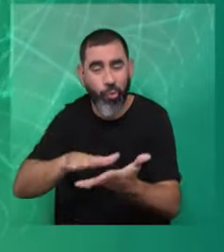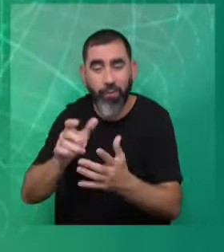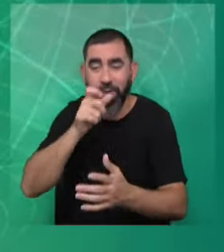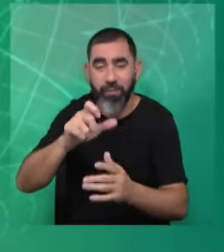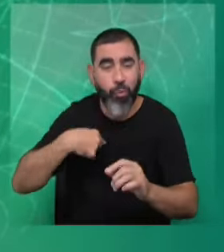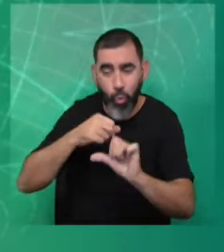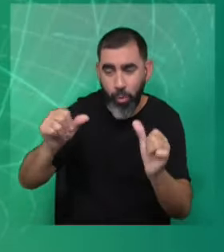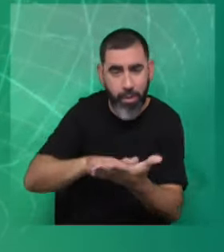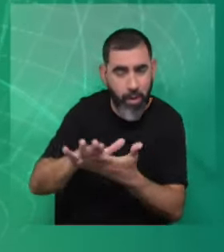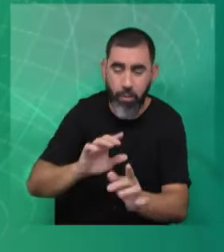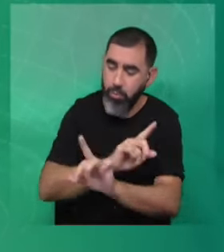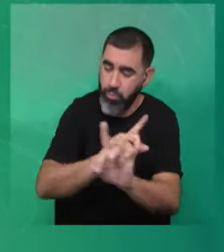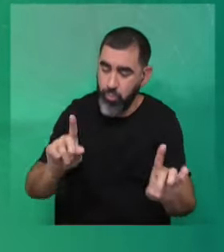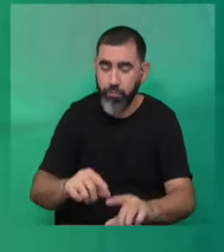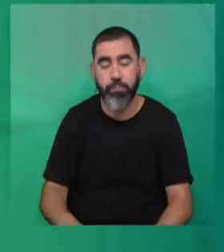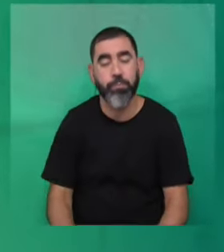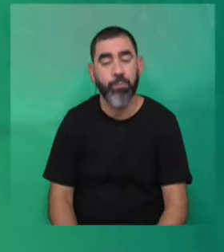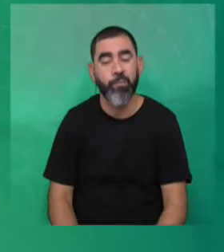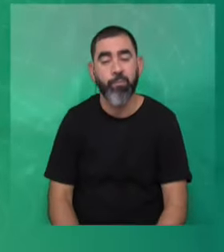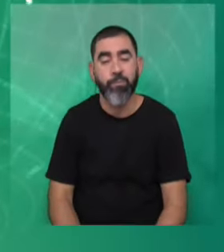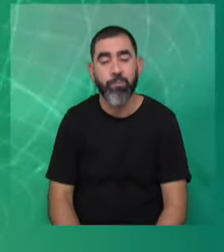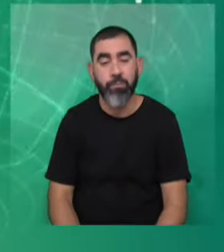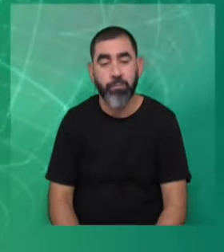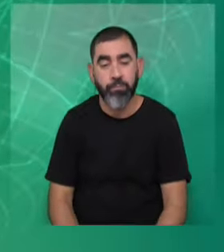quiere decir que no se haya hecho.